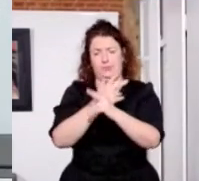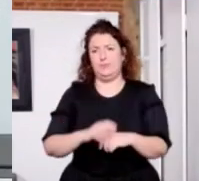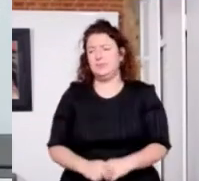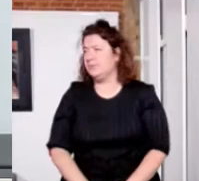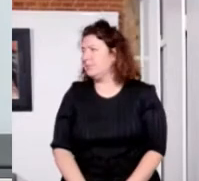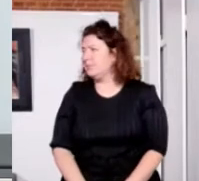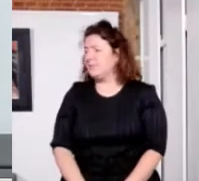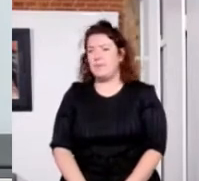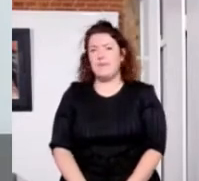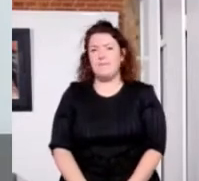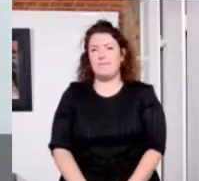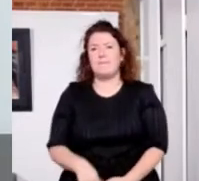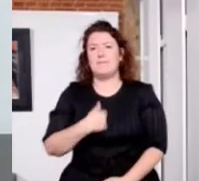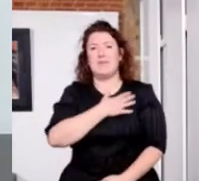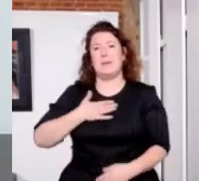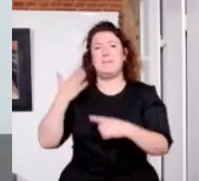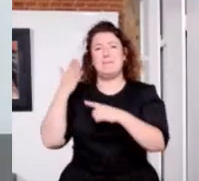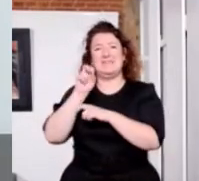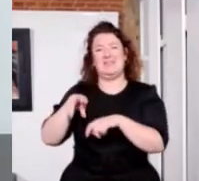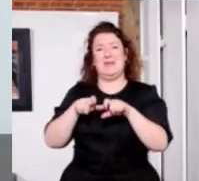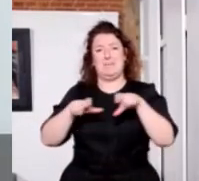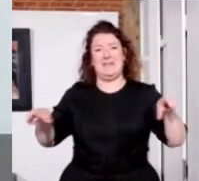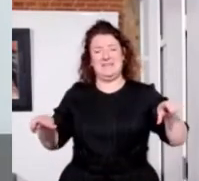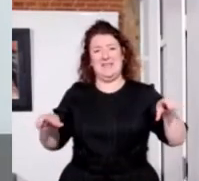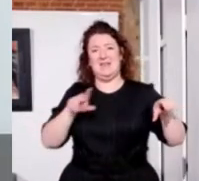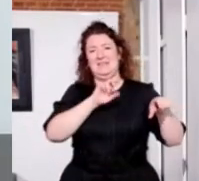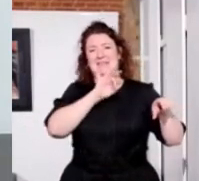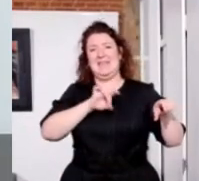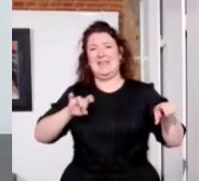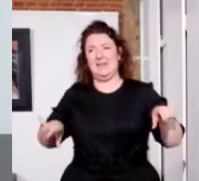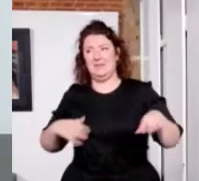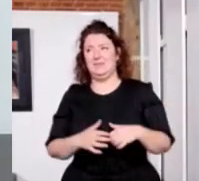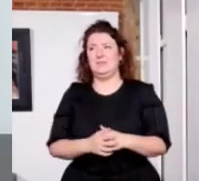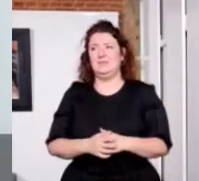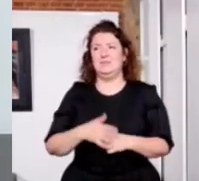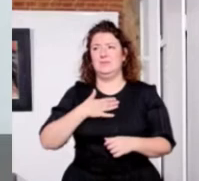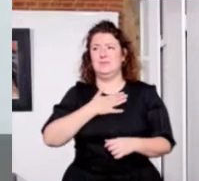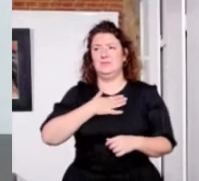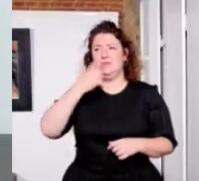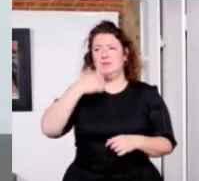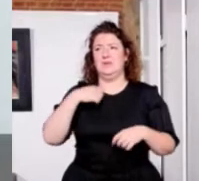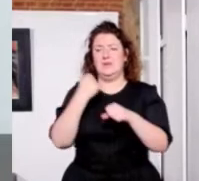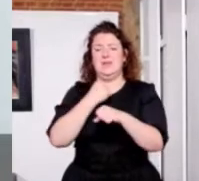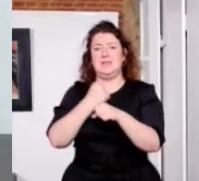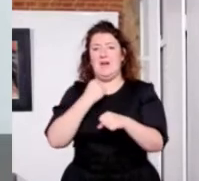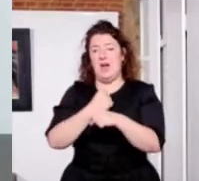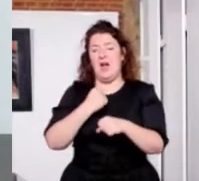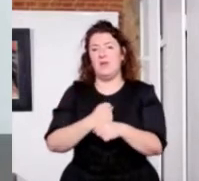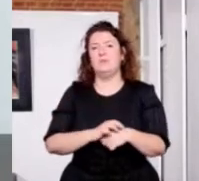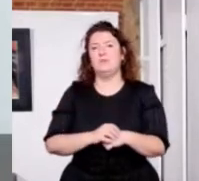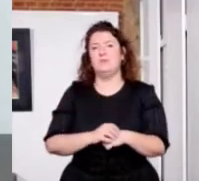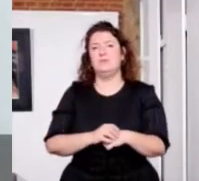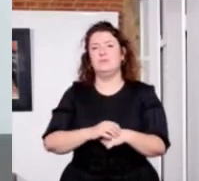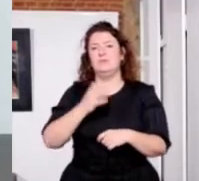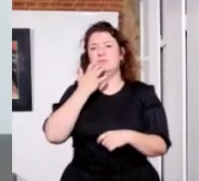Os quiero presentar a las personas que me acompañan aquí en la mesa. Bien, en primer lugar, yo soy Rafa Ruiz de Gauna, adjunto